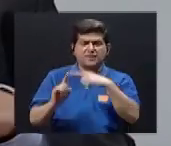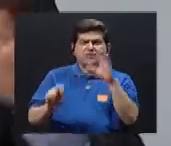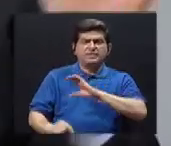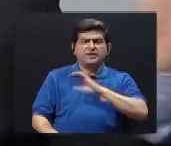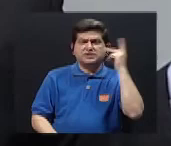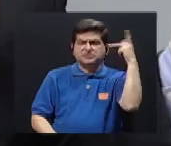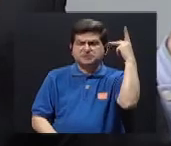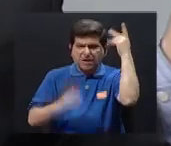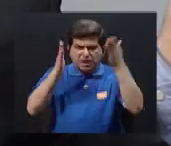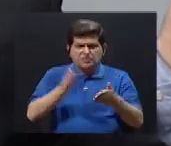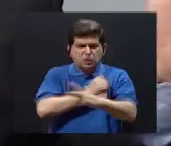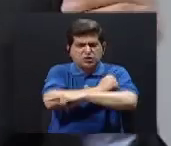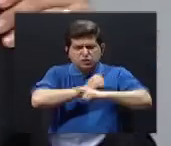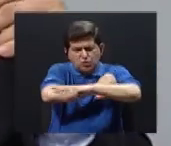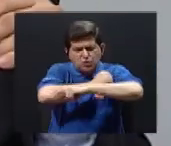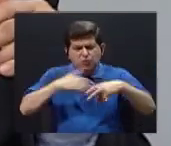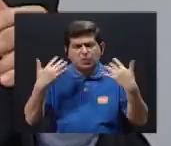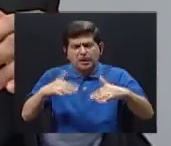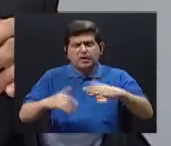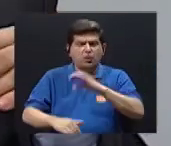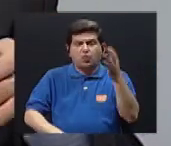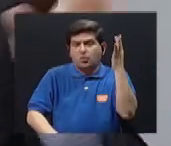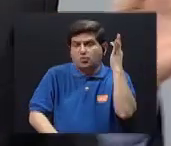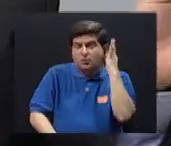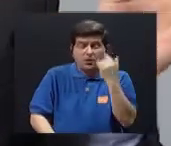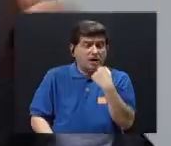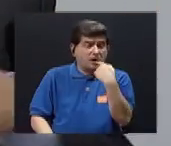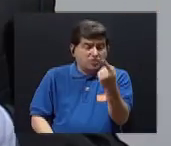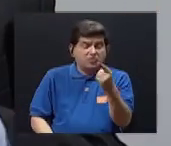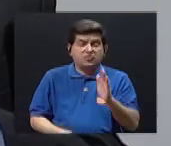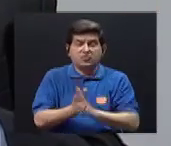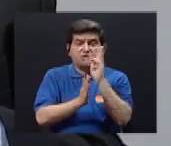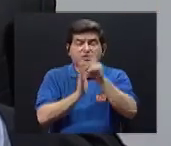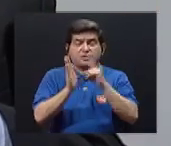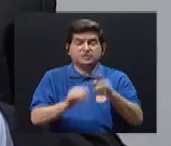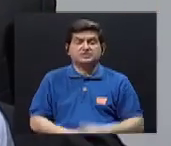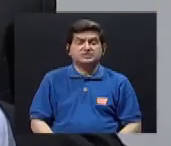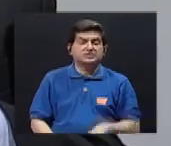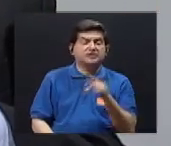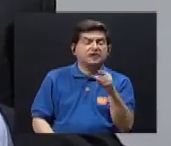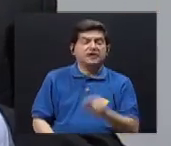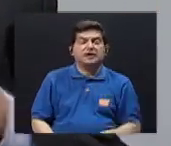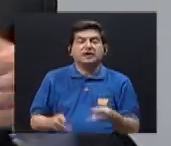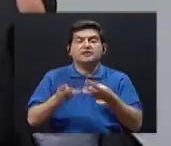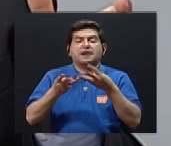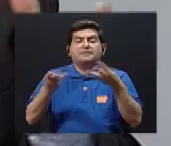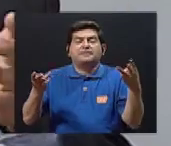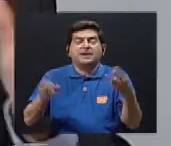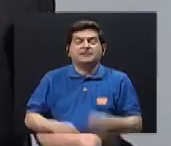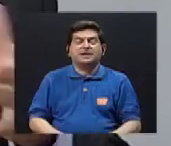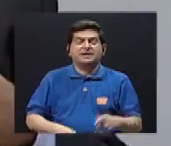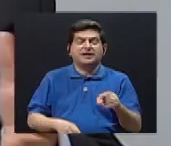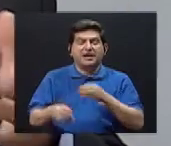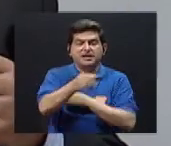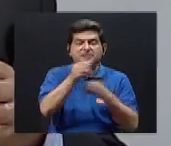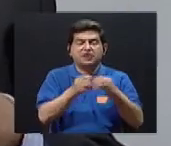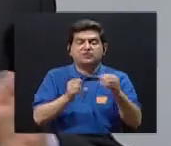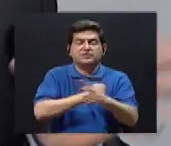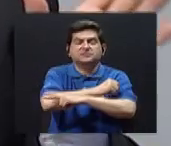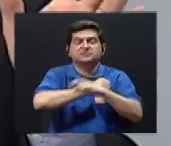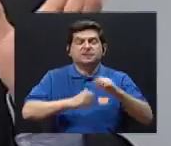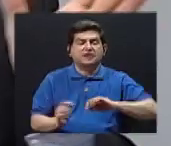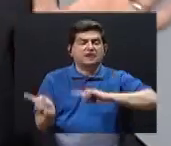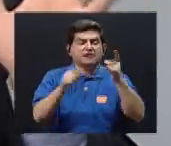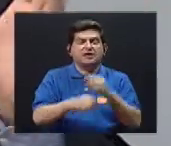desde el político que se roba mucho o la señora, como lo planteamos en el documental, que se lleva útiles, ¿verdad? Las cosas de la